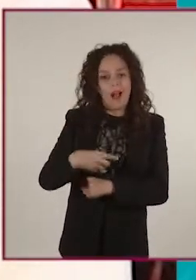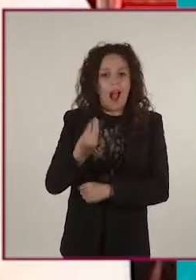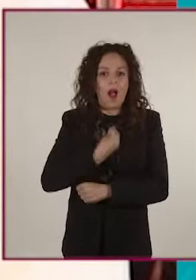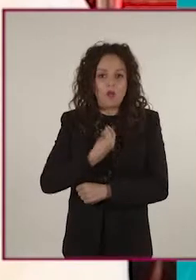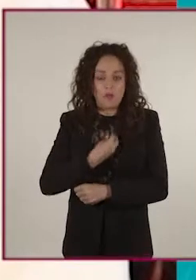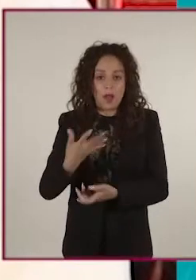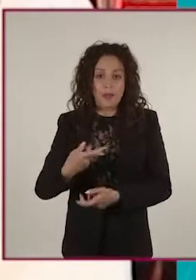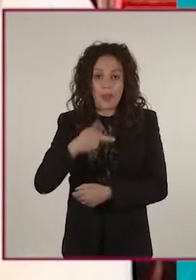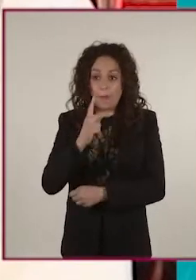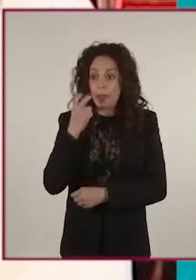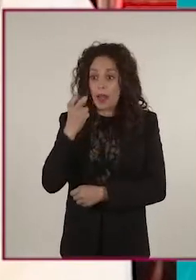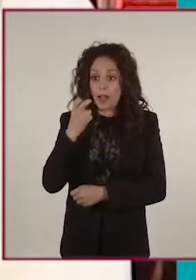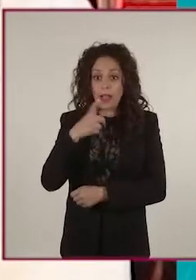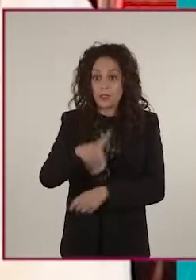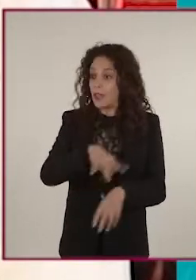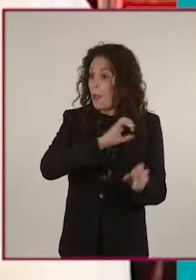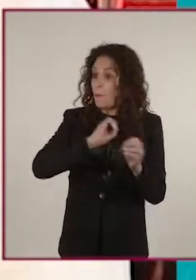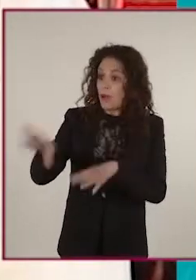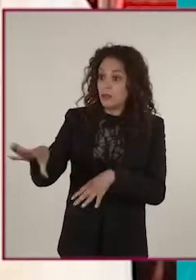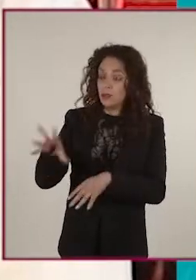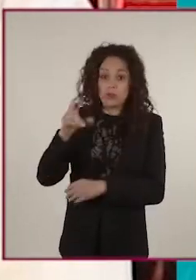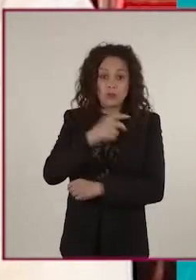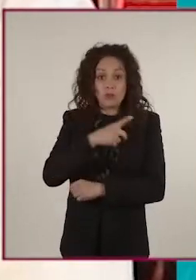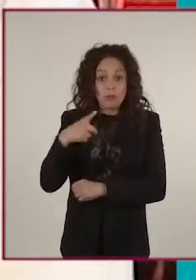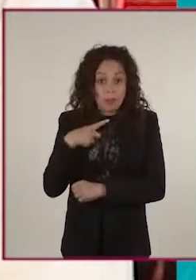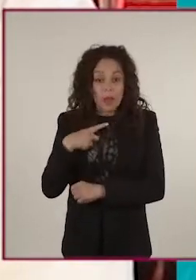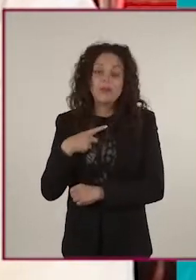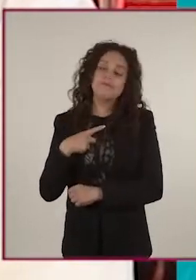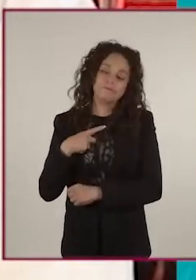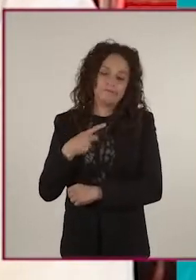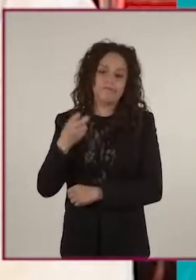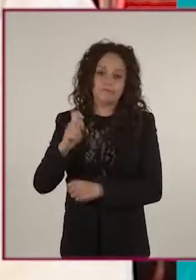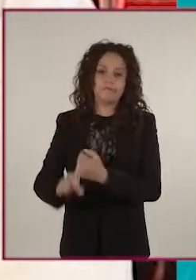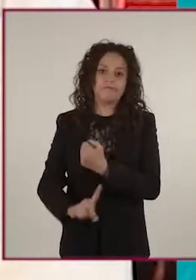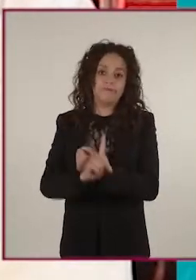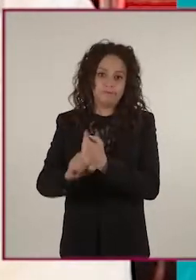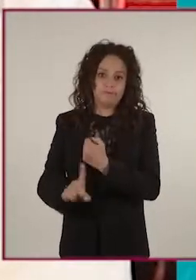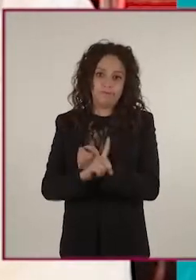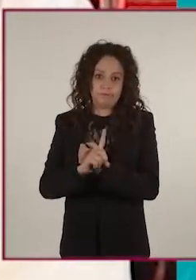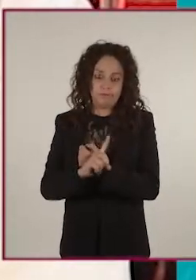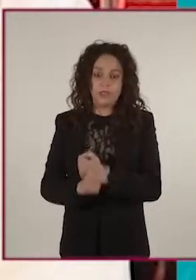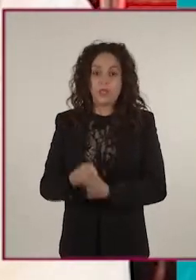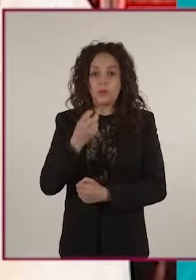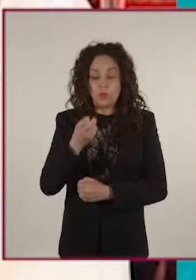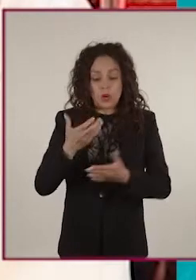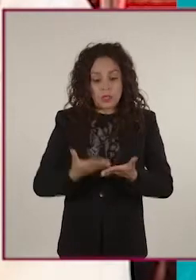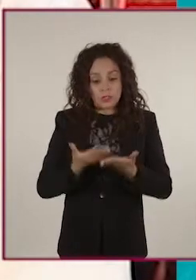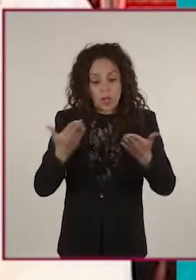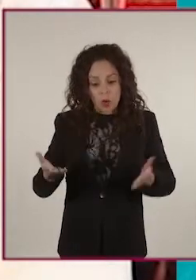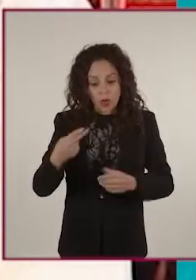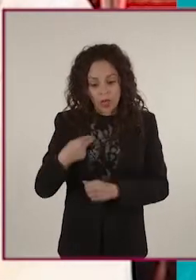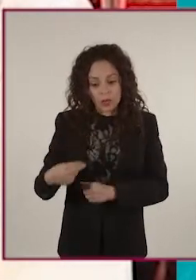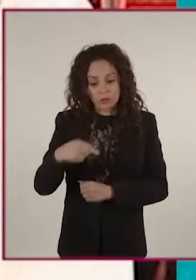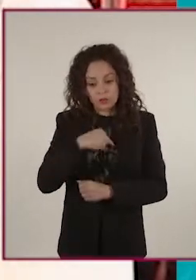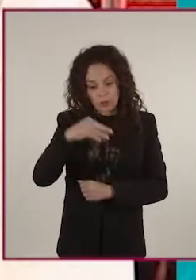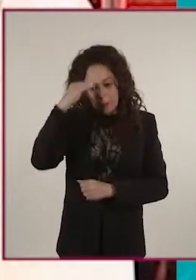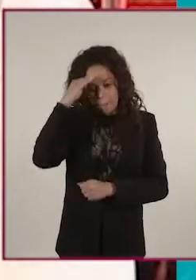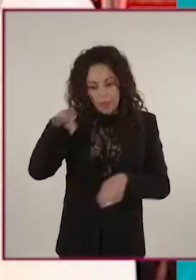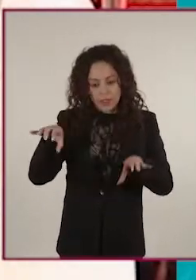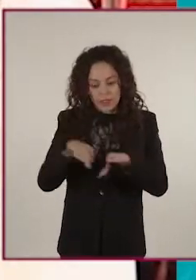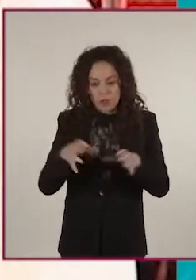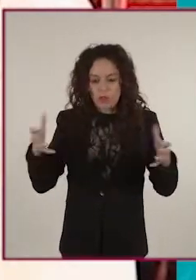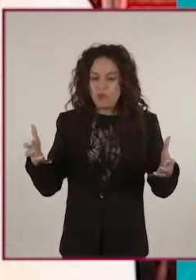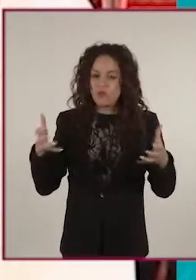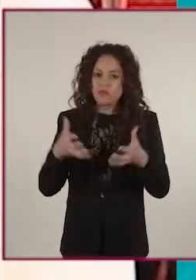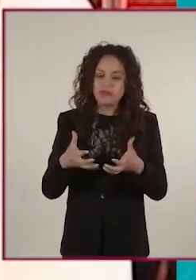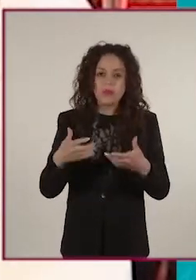cuando ese plástico va a dar a un lugar donde no debería, ¿no? Claro. Entonces lo que nosotros estamos haciendo es trabajar con plásticos, tratando